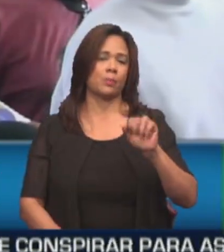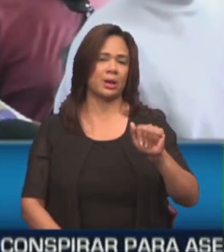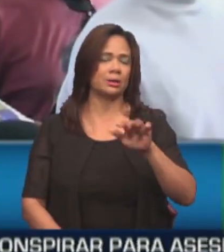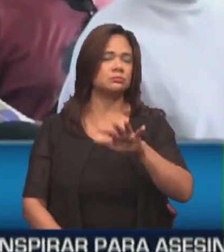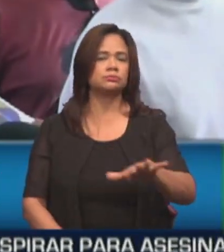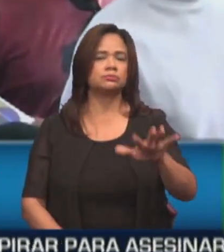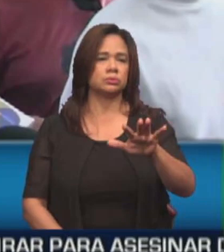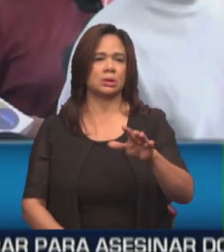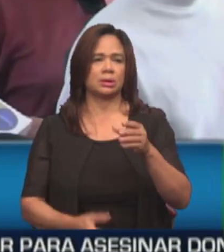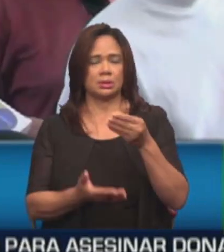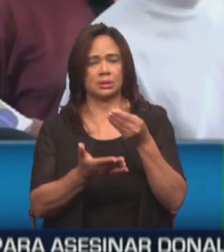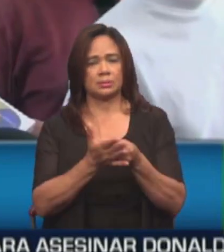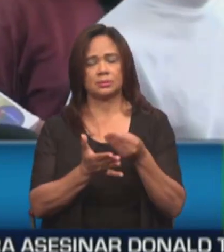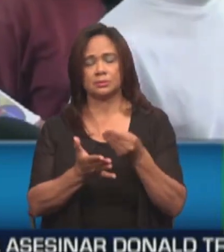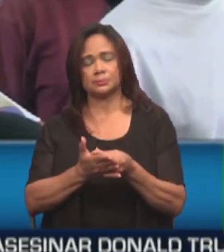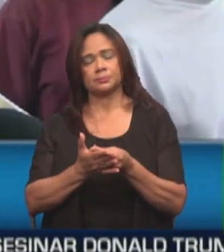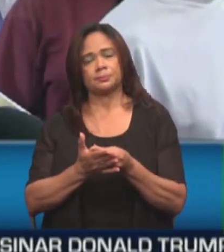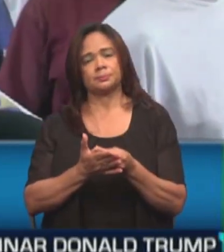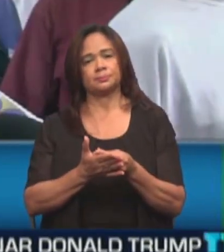un dinero